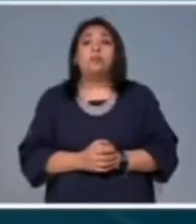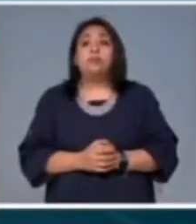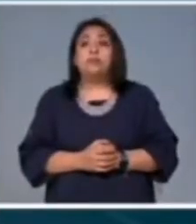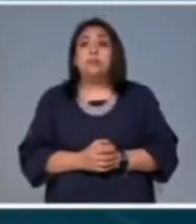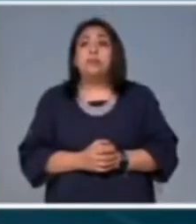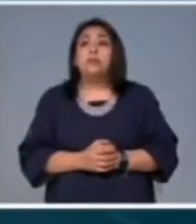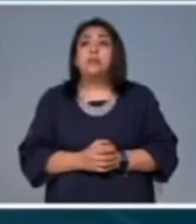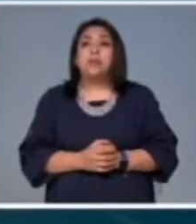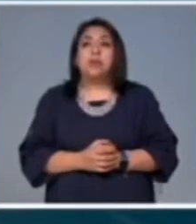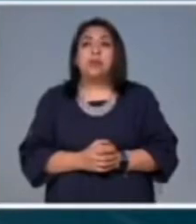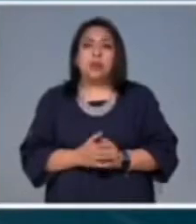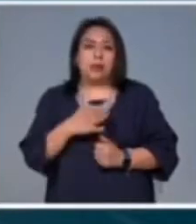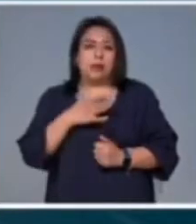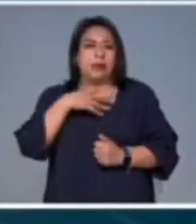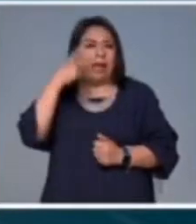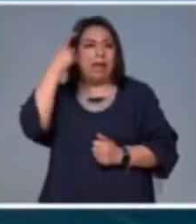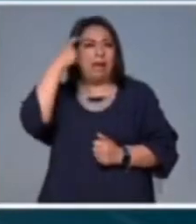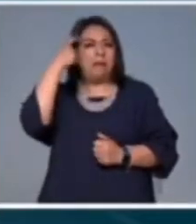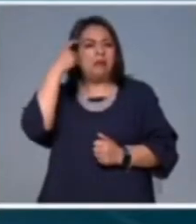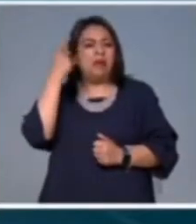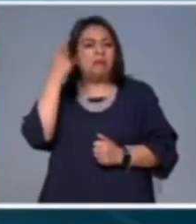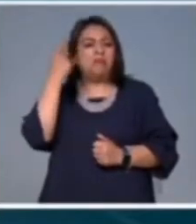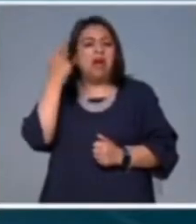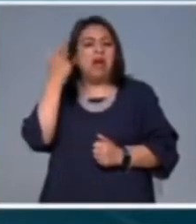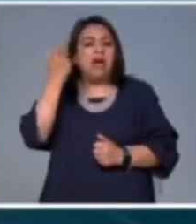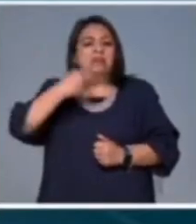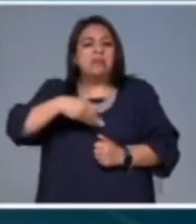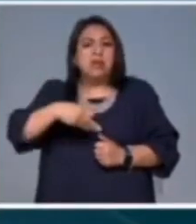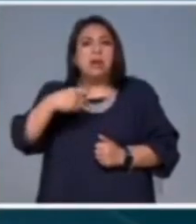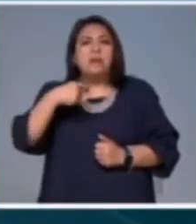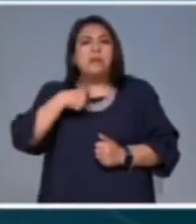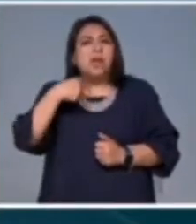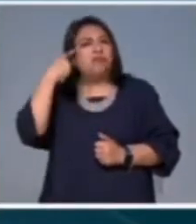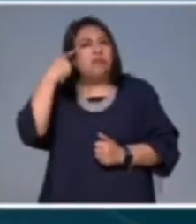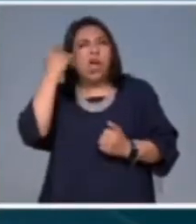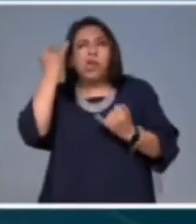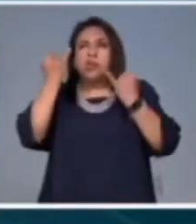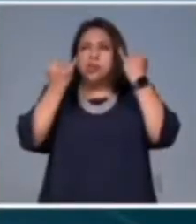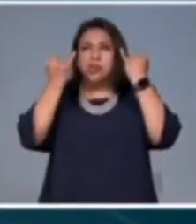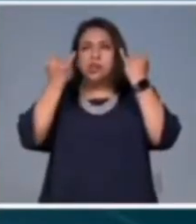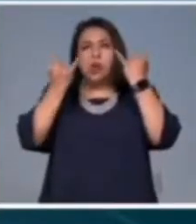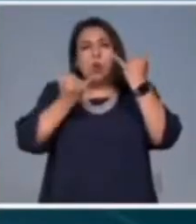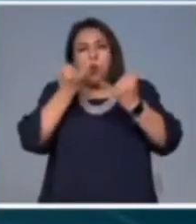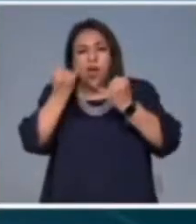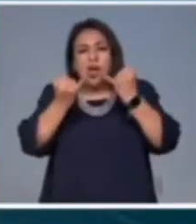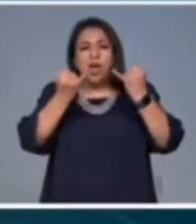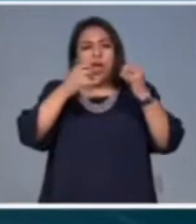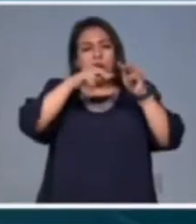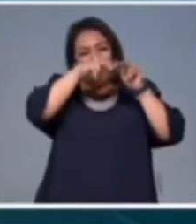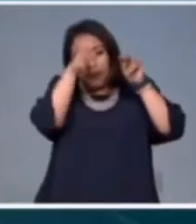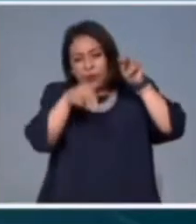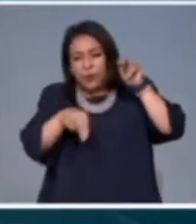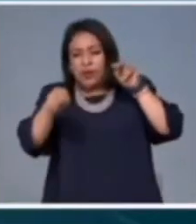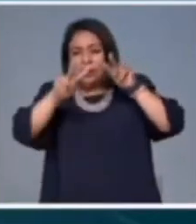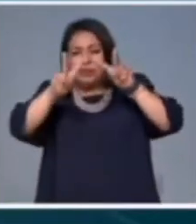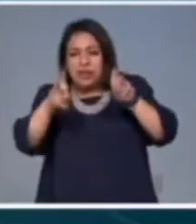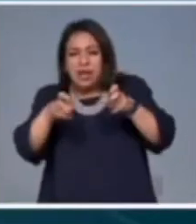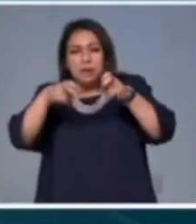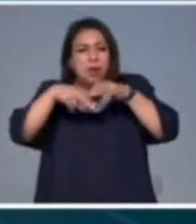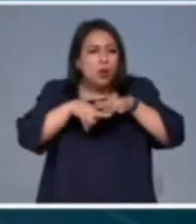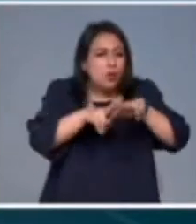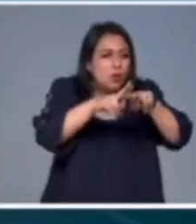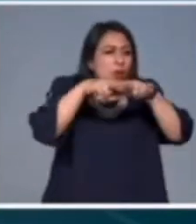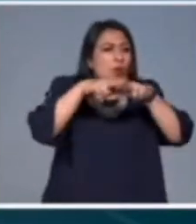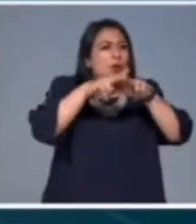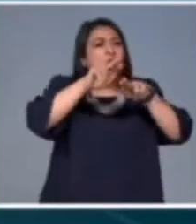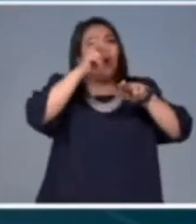Como que permito a mi cabeza que juegue y que se suba a la resbaladilla de un tema y luego que se aviente por un columpio de